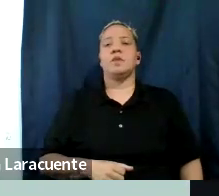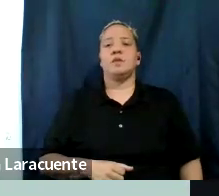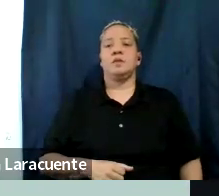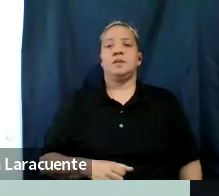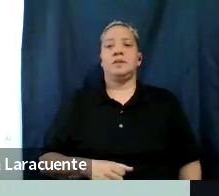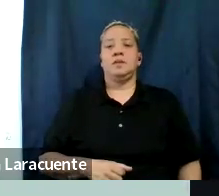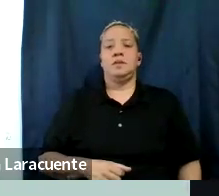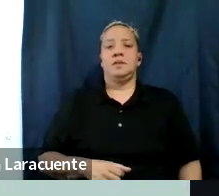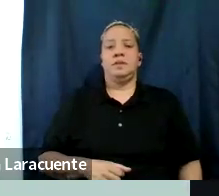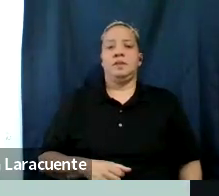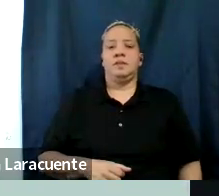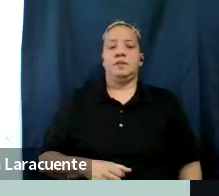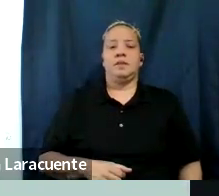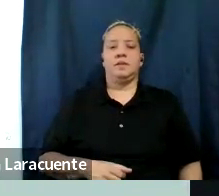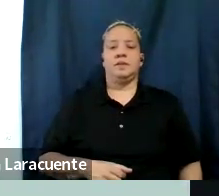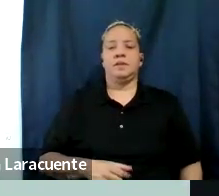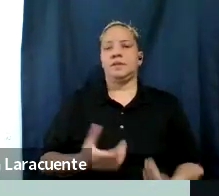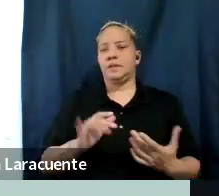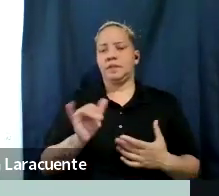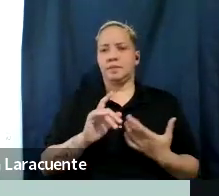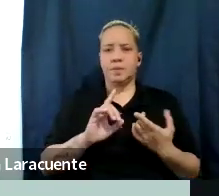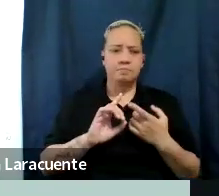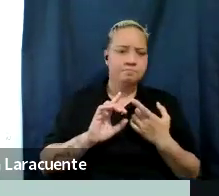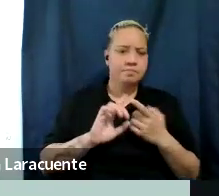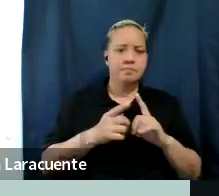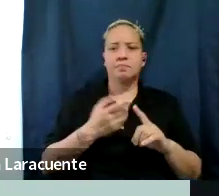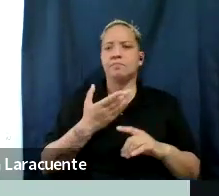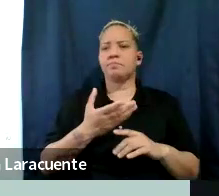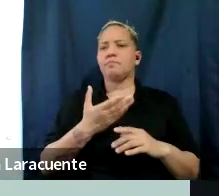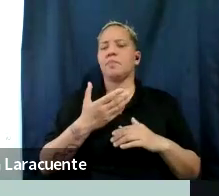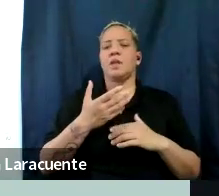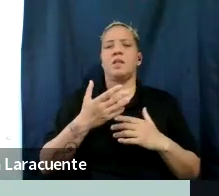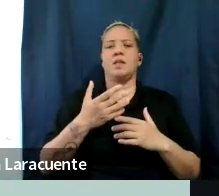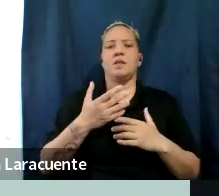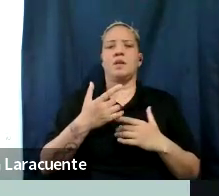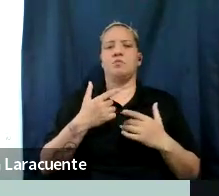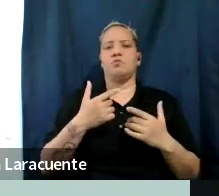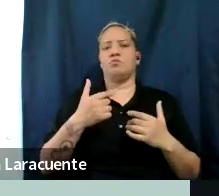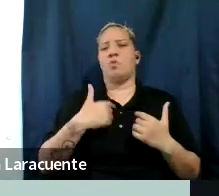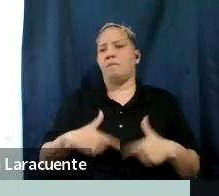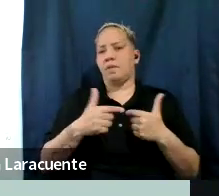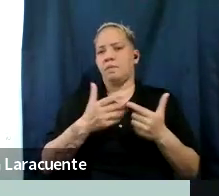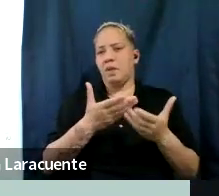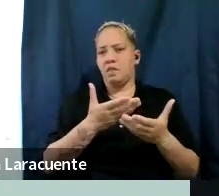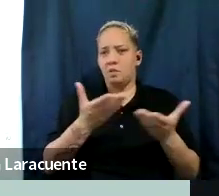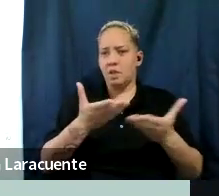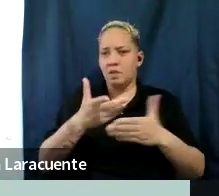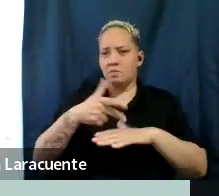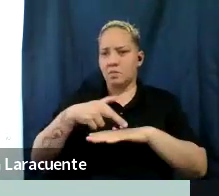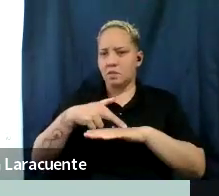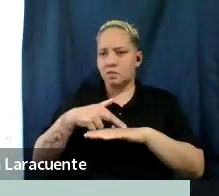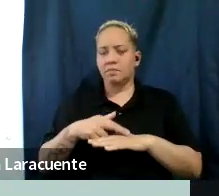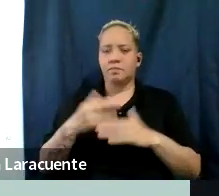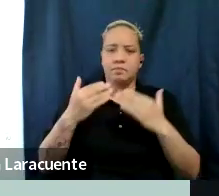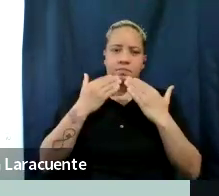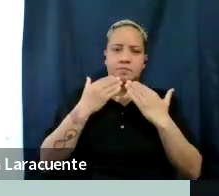caras amigas que conozco de mis estancias en Puerto Rico. Así que quería empezar agradeciendo a la Fundación